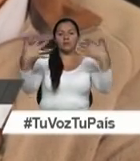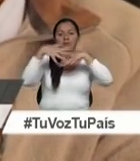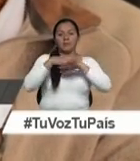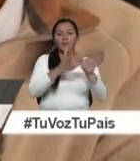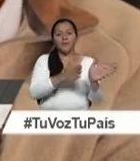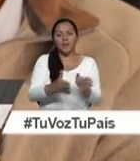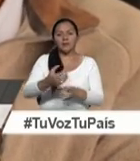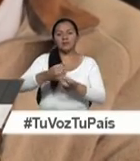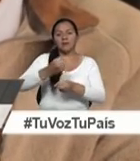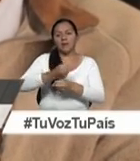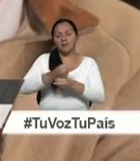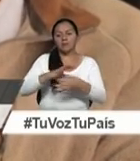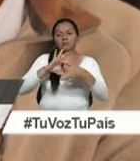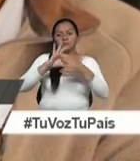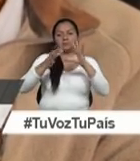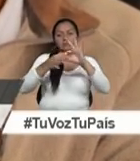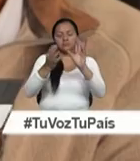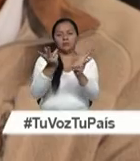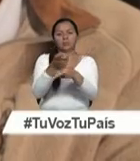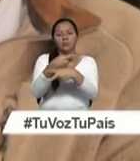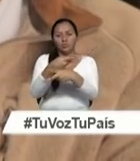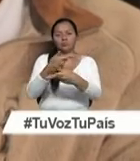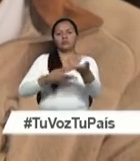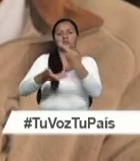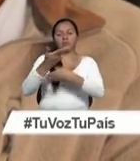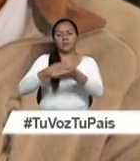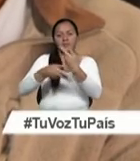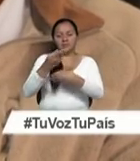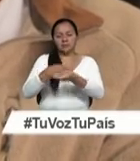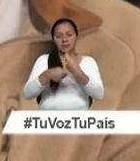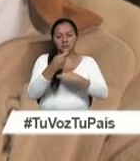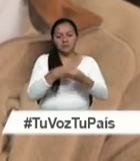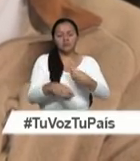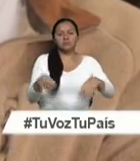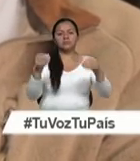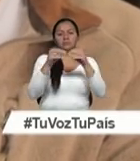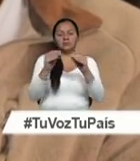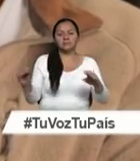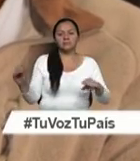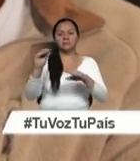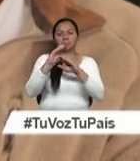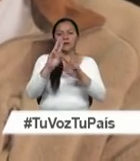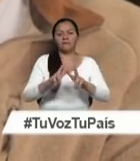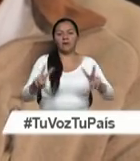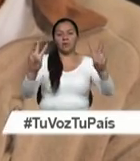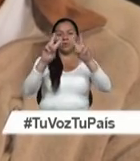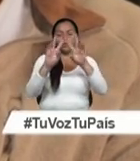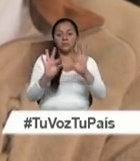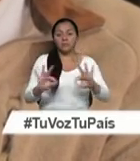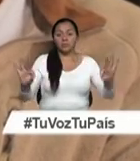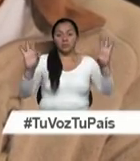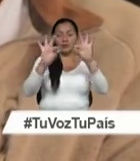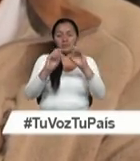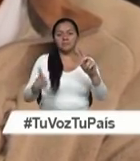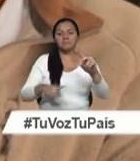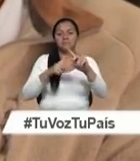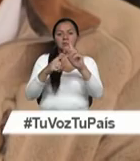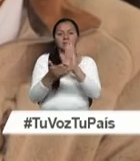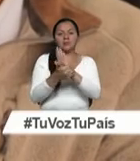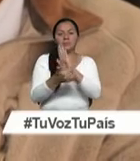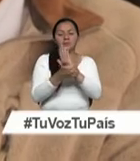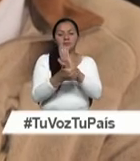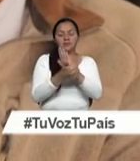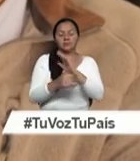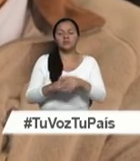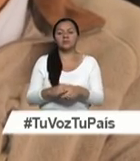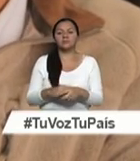acciones productivas, acciones de comercialización, acciones de agregación de valor, acciones de capacitación